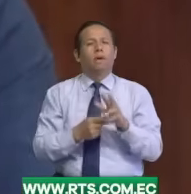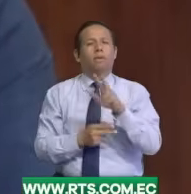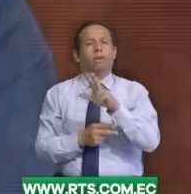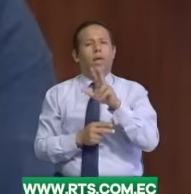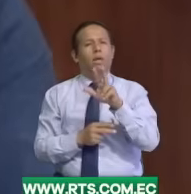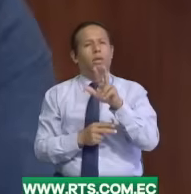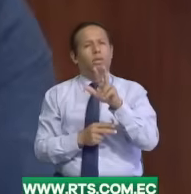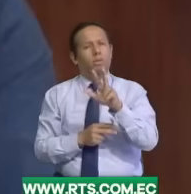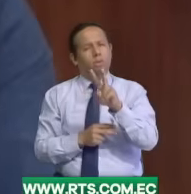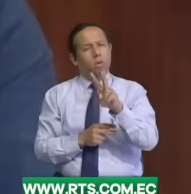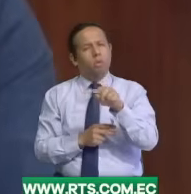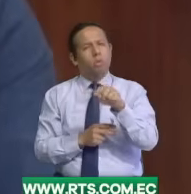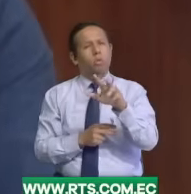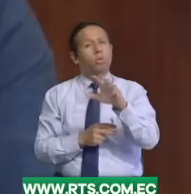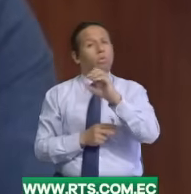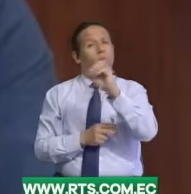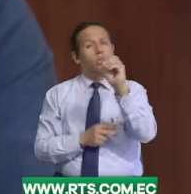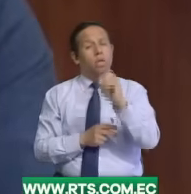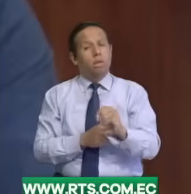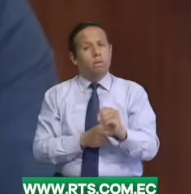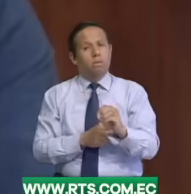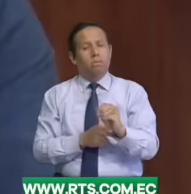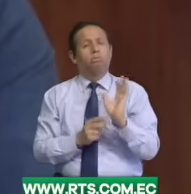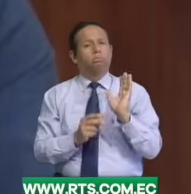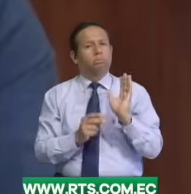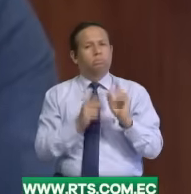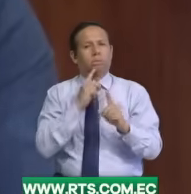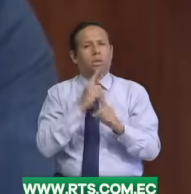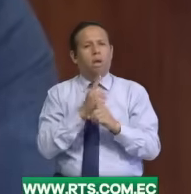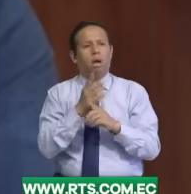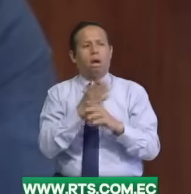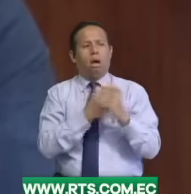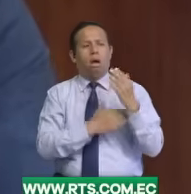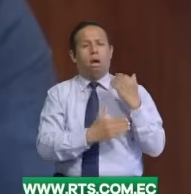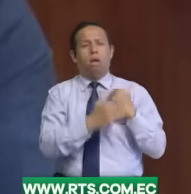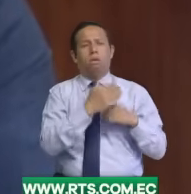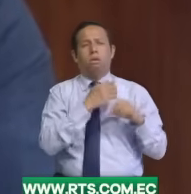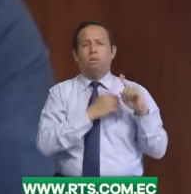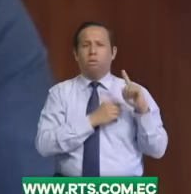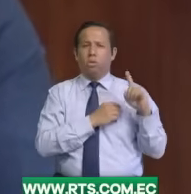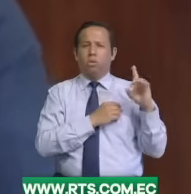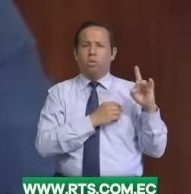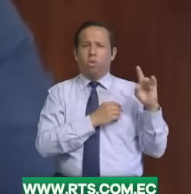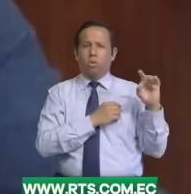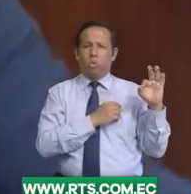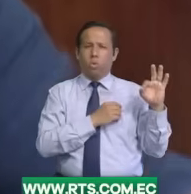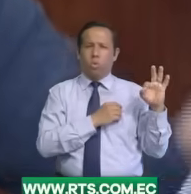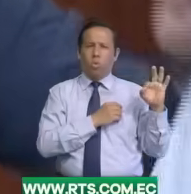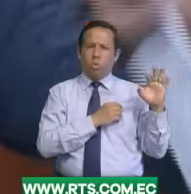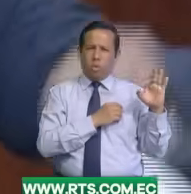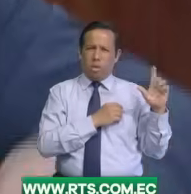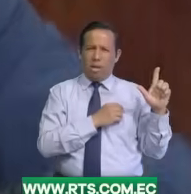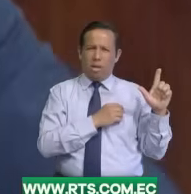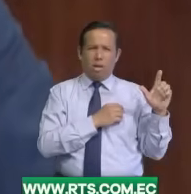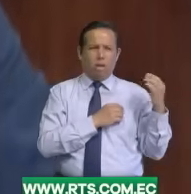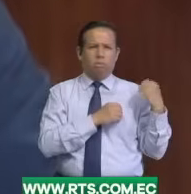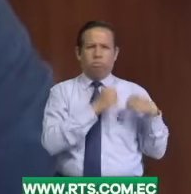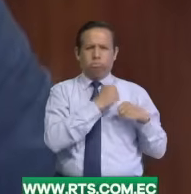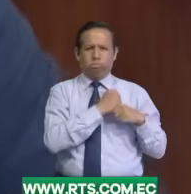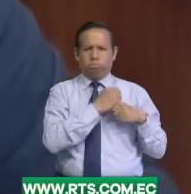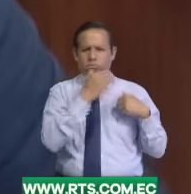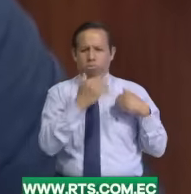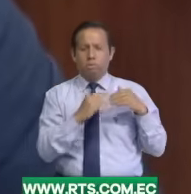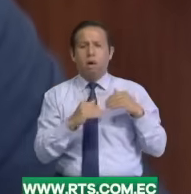32.5% más con relación a las 188 toneladas decomisadas dentro de ese